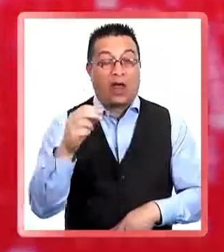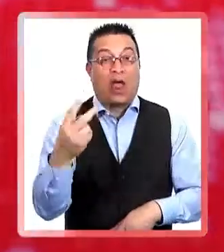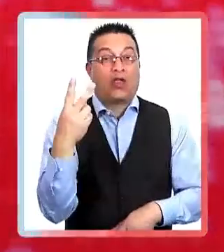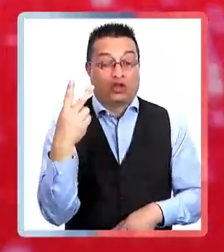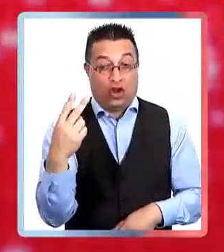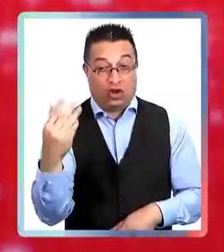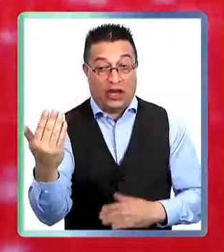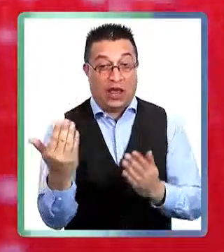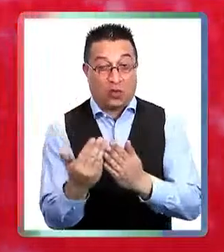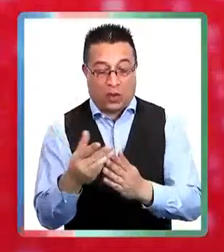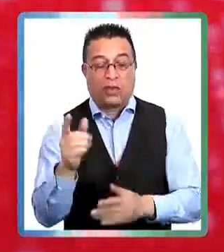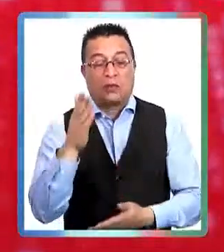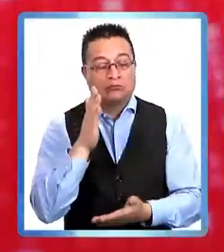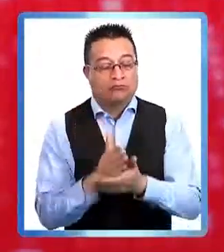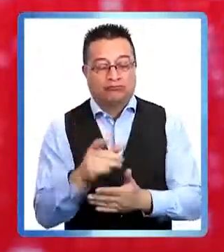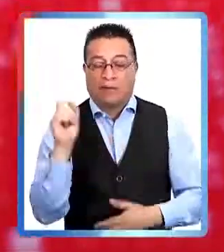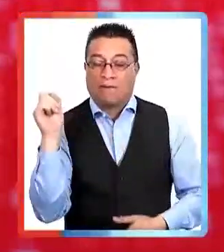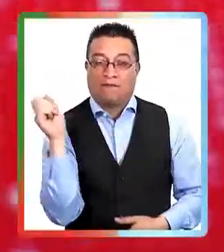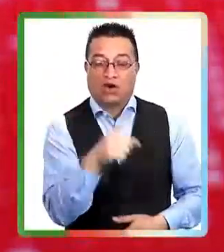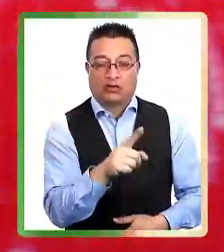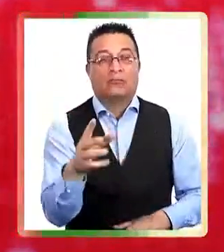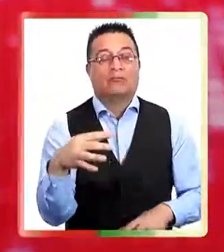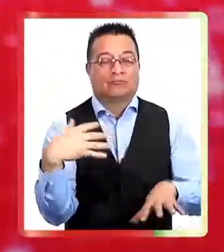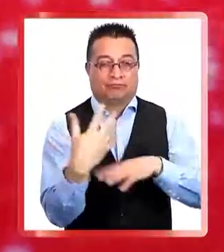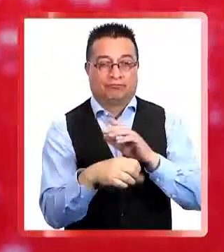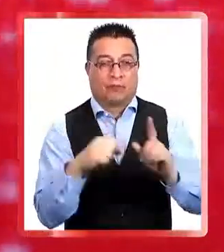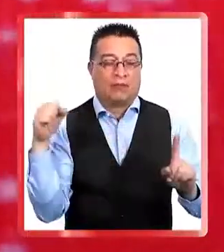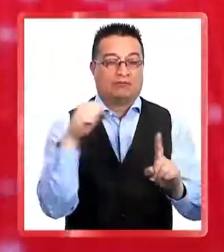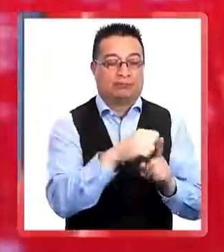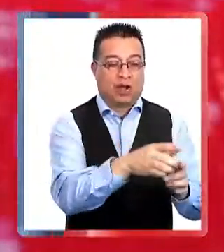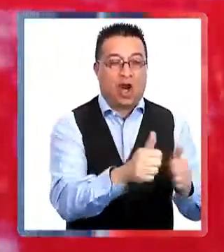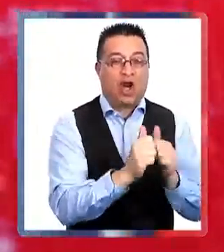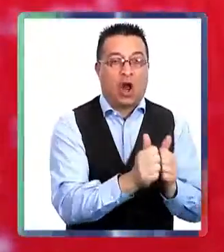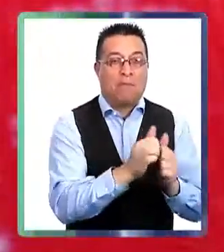a 2 de sus estudiantes involucradas en la agresión a una compañera.